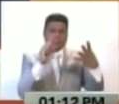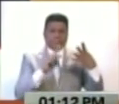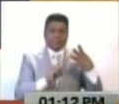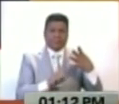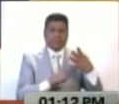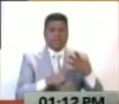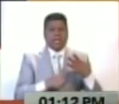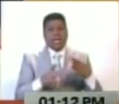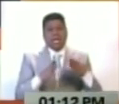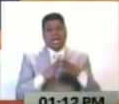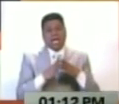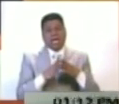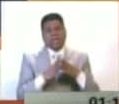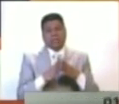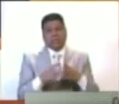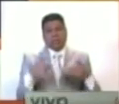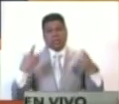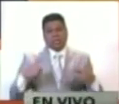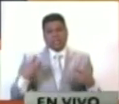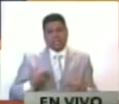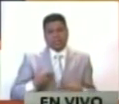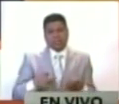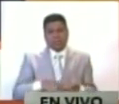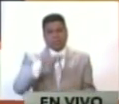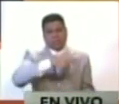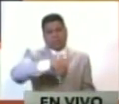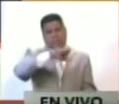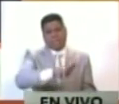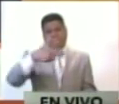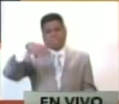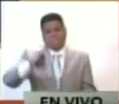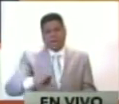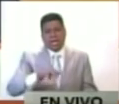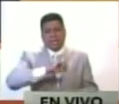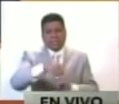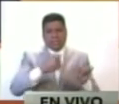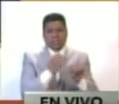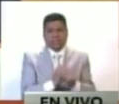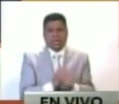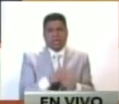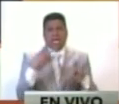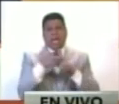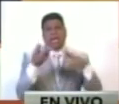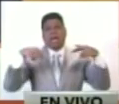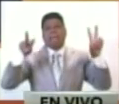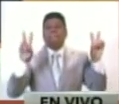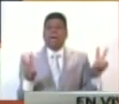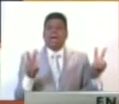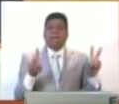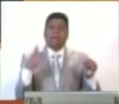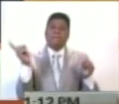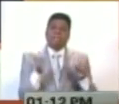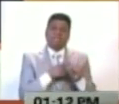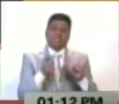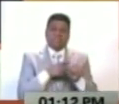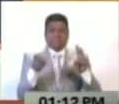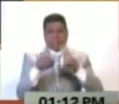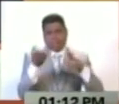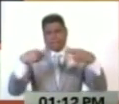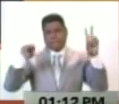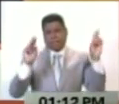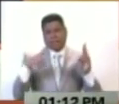al desarme y a la seguridad internacional. La paz no solamente es un principio, la paz es un derecho al cual tienen